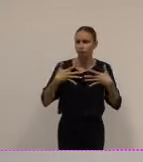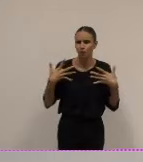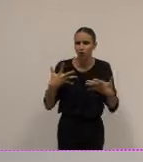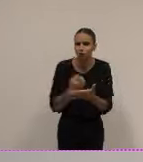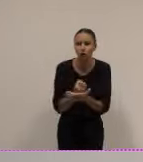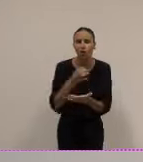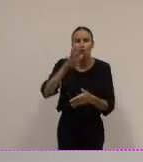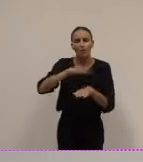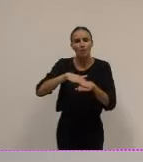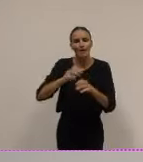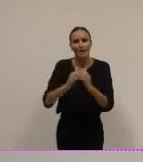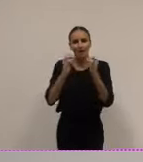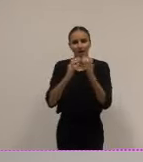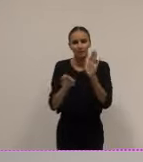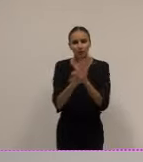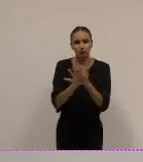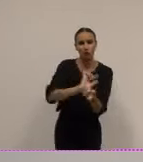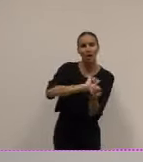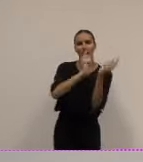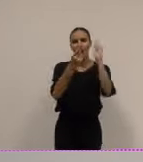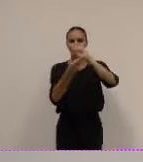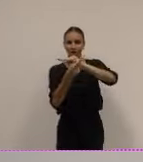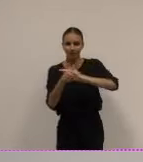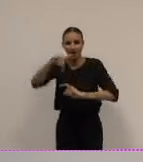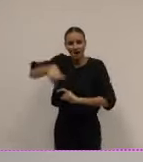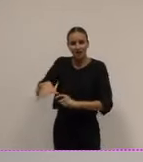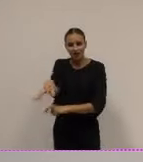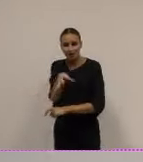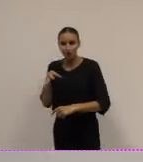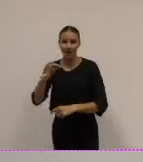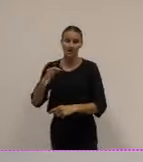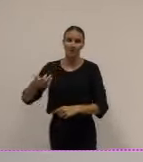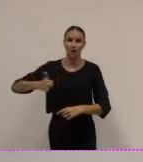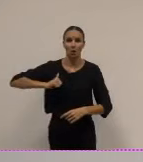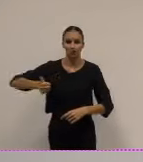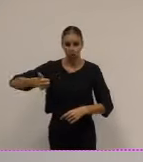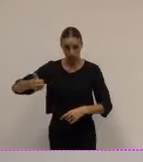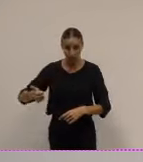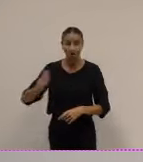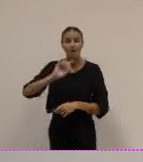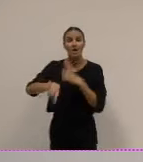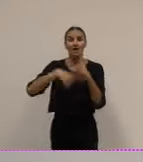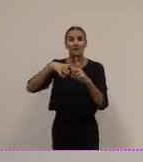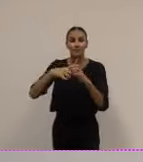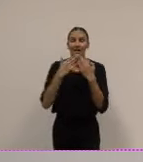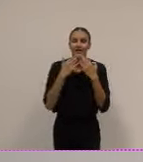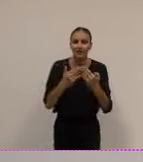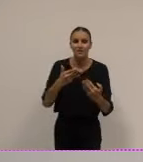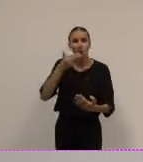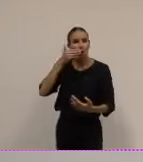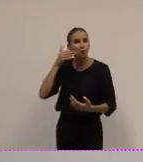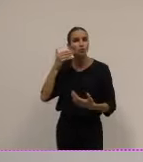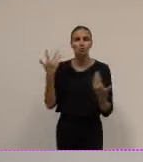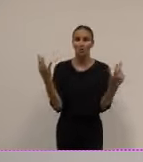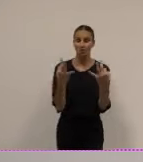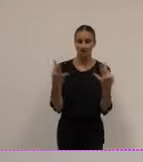intentando convertirse en una isla de oportunidades y, sobre todo, enormemente agradecido y orgulloso de las responsabilidades